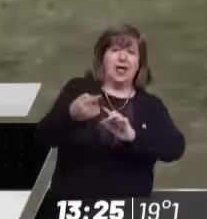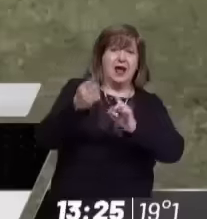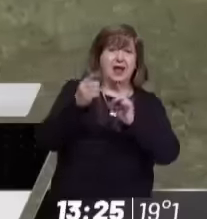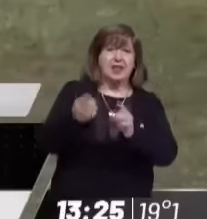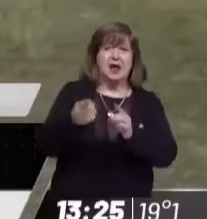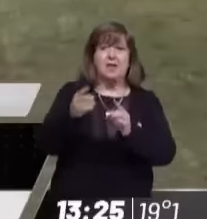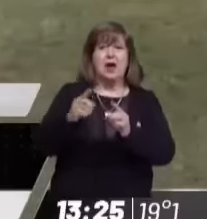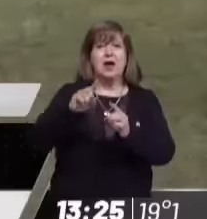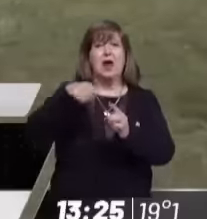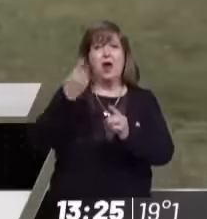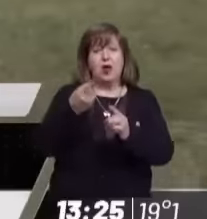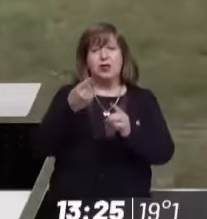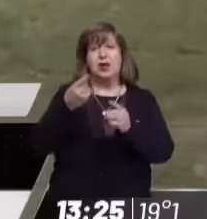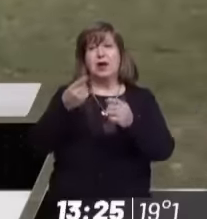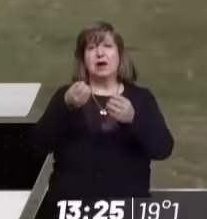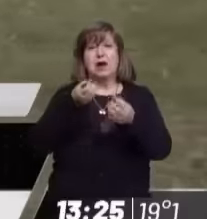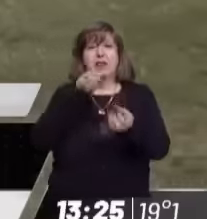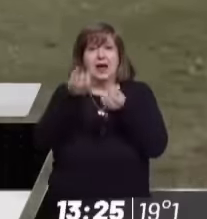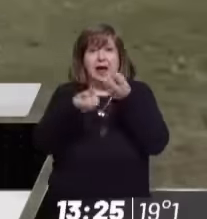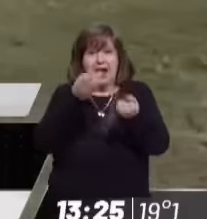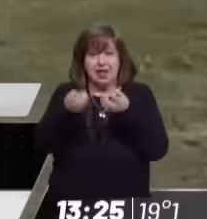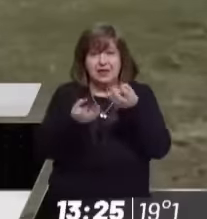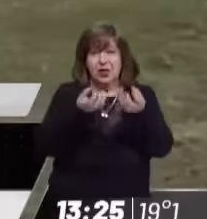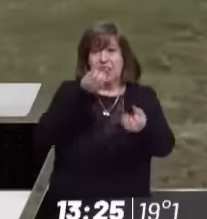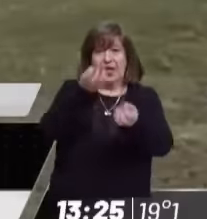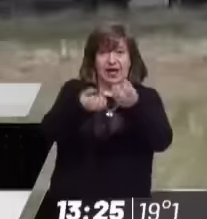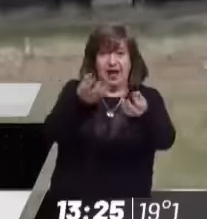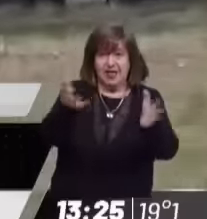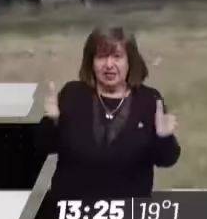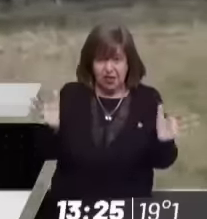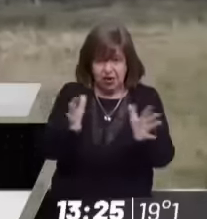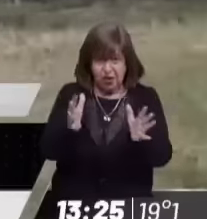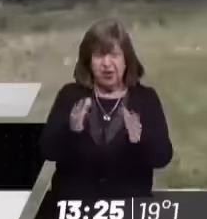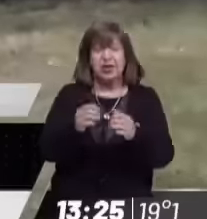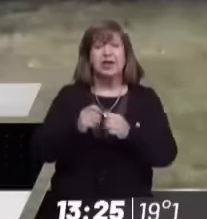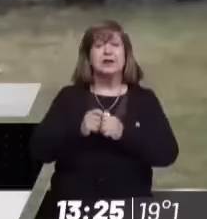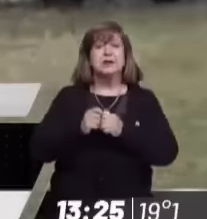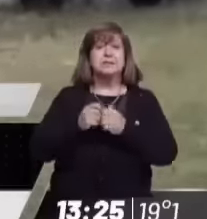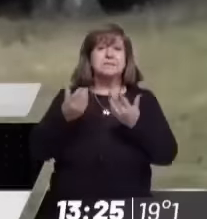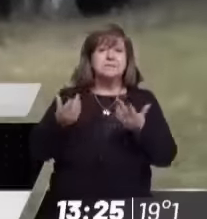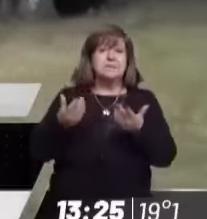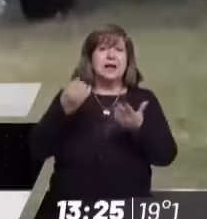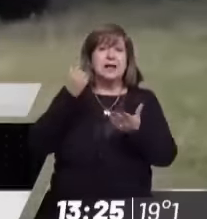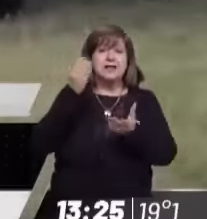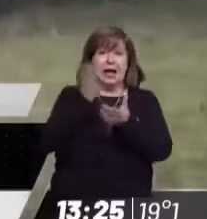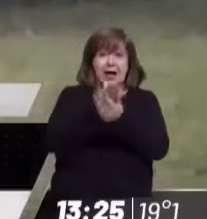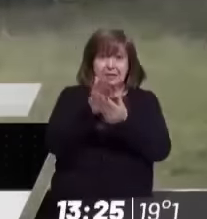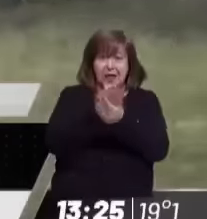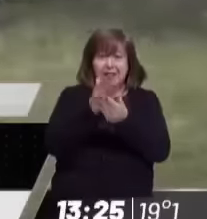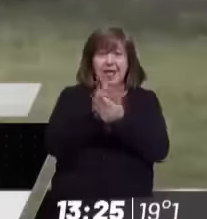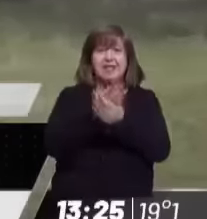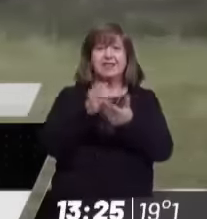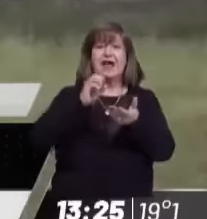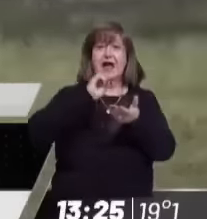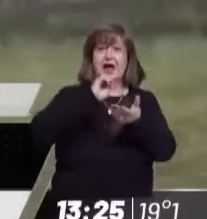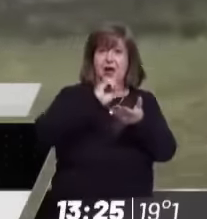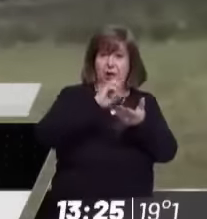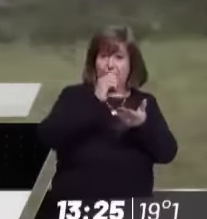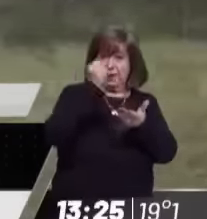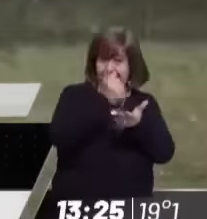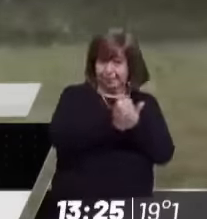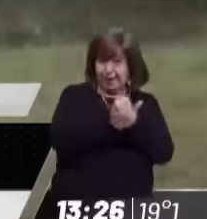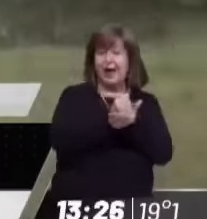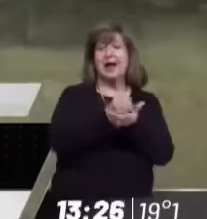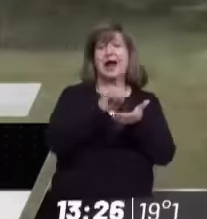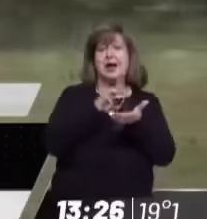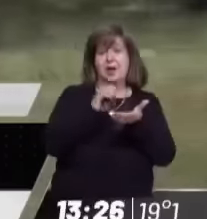Porque si bien la carátula que le dio la justicia provincial en su momento a la causa